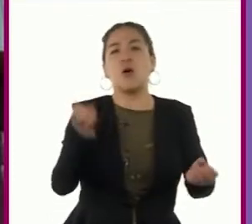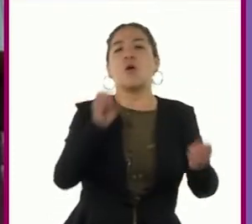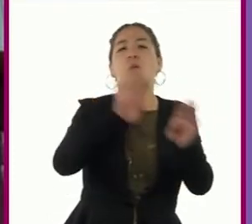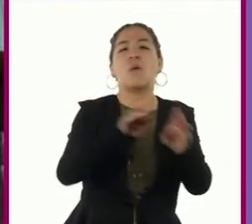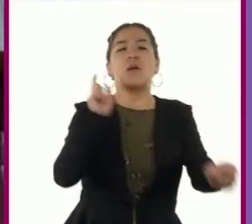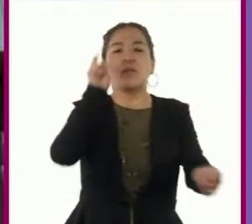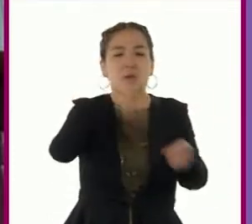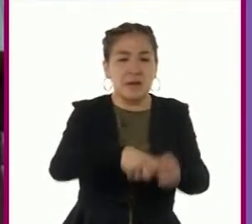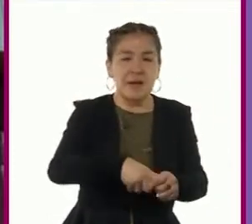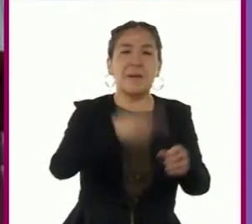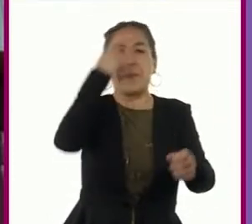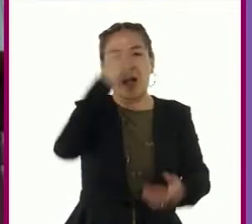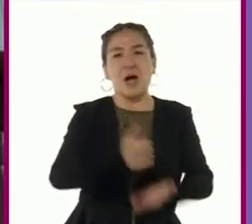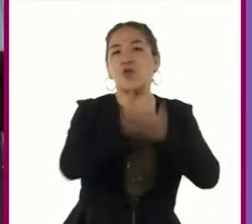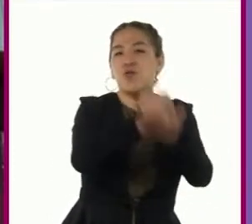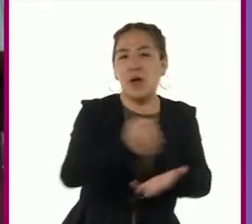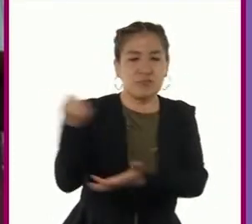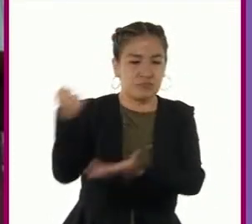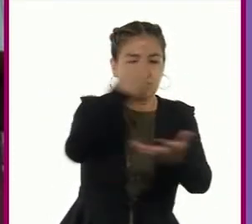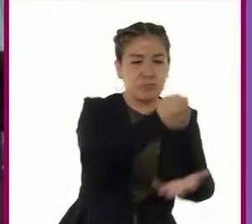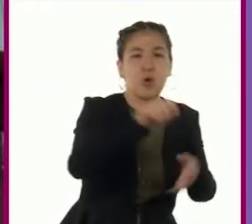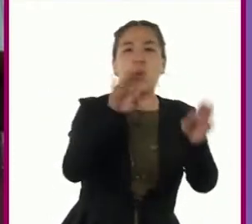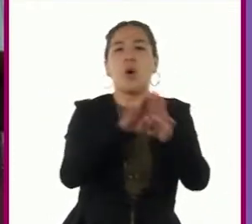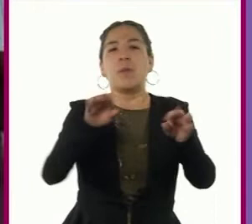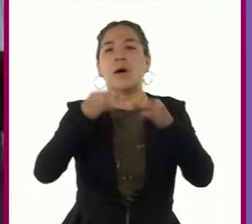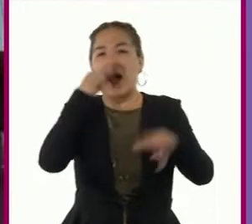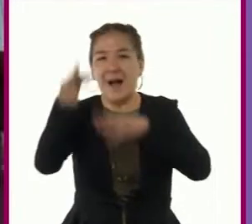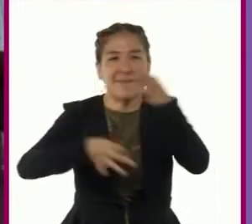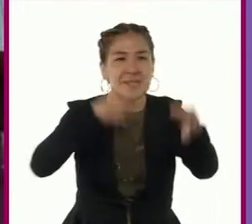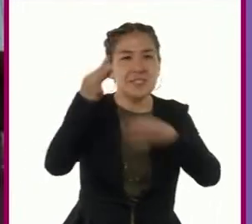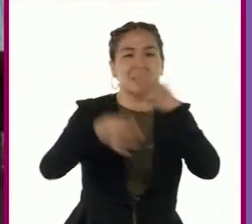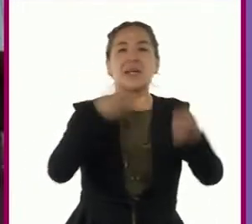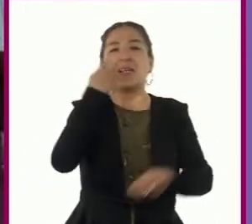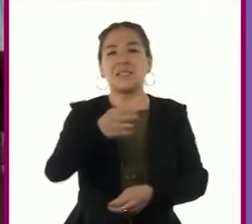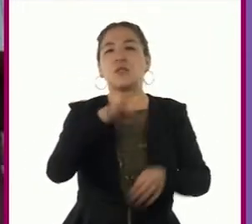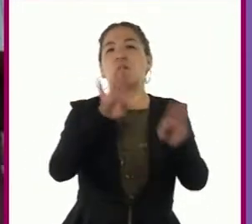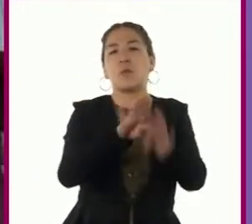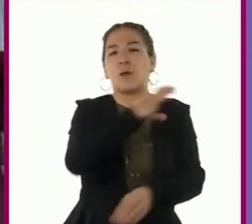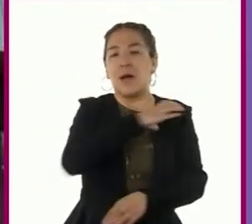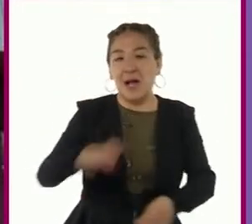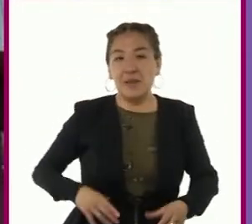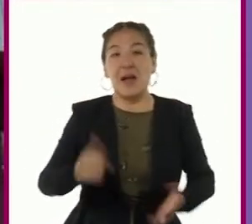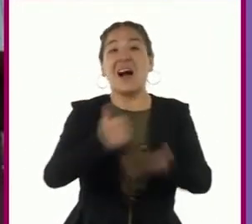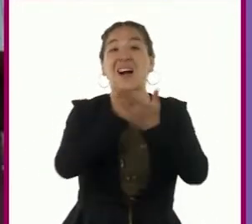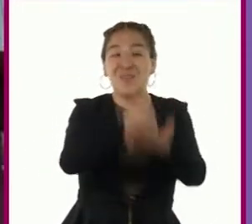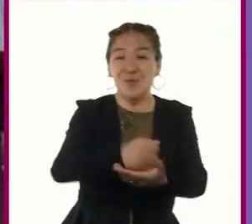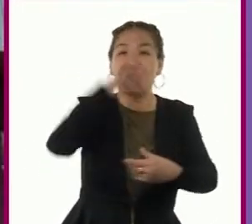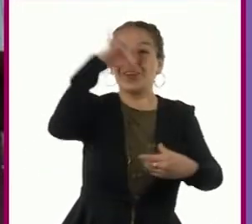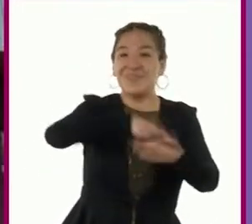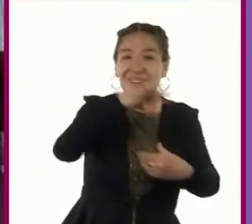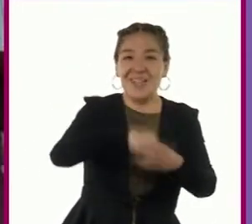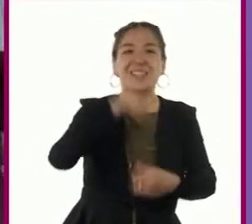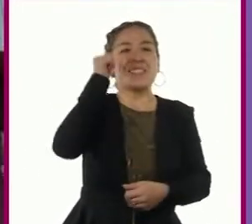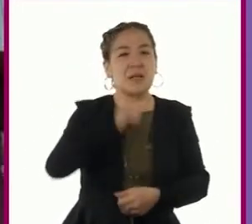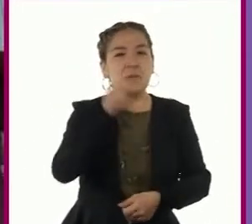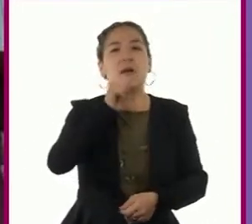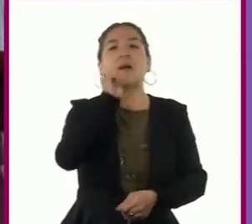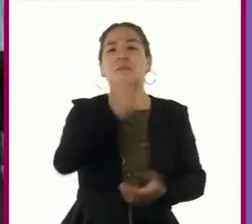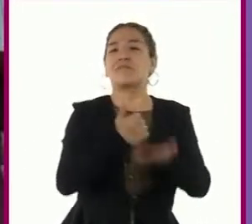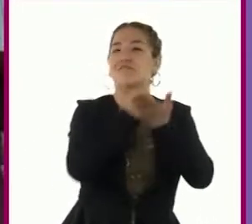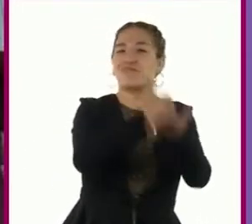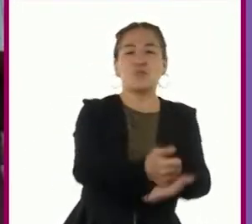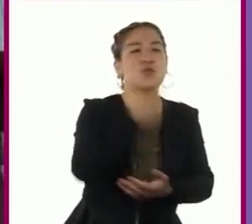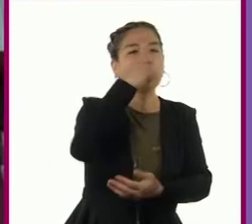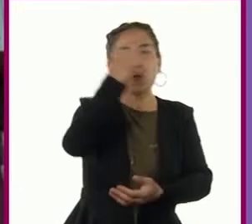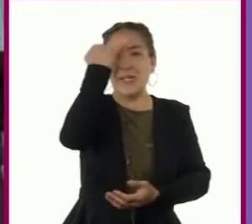financiando campañas o bien votando fielmente elección tras elección, pues tiene una afinidad